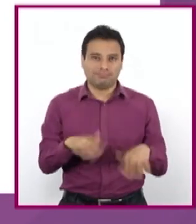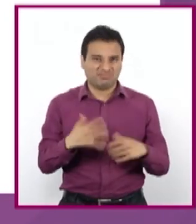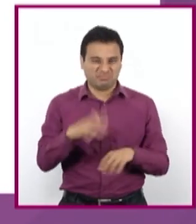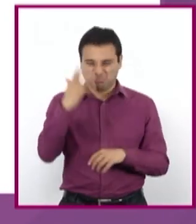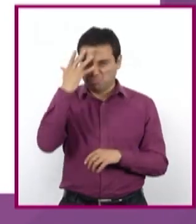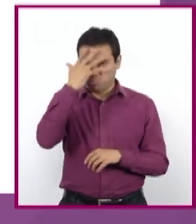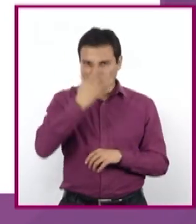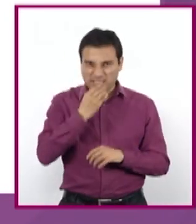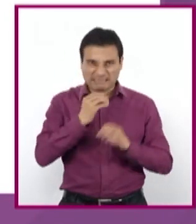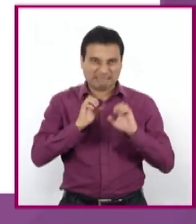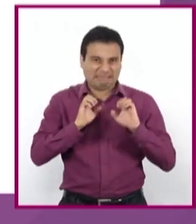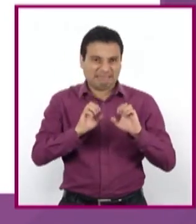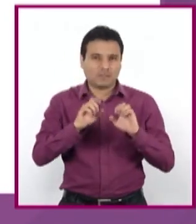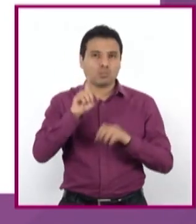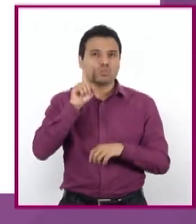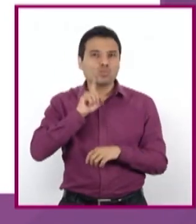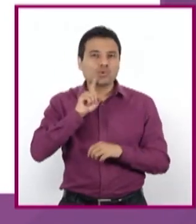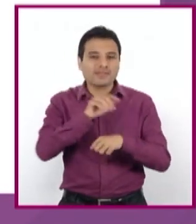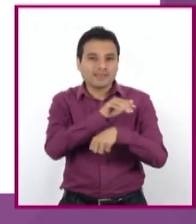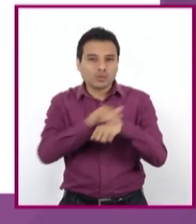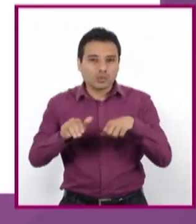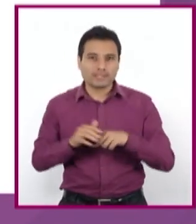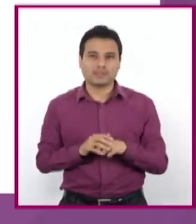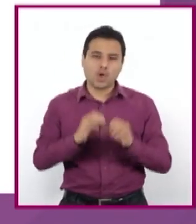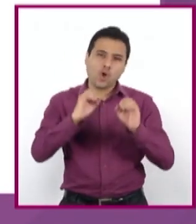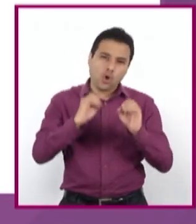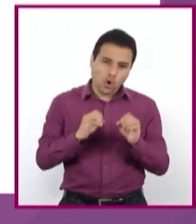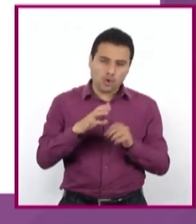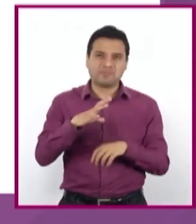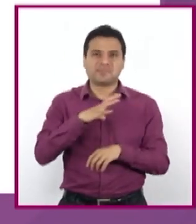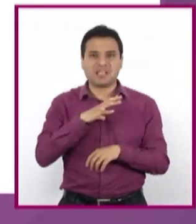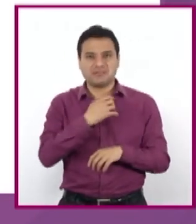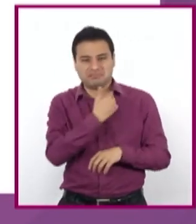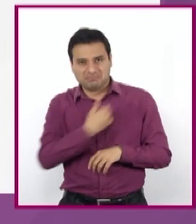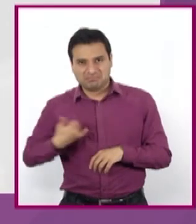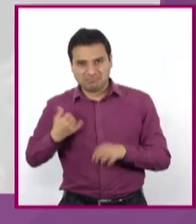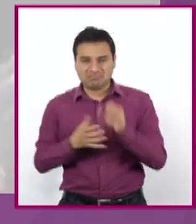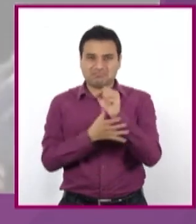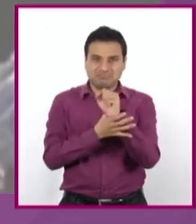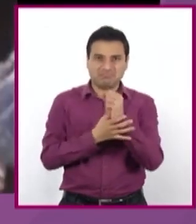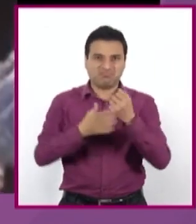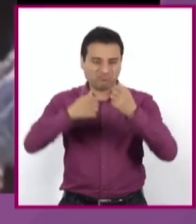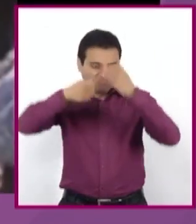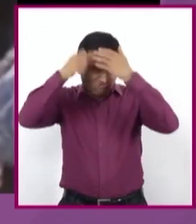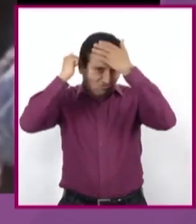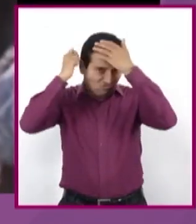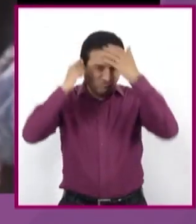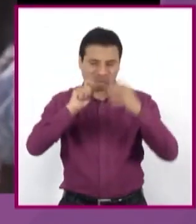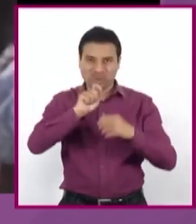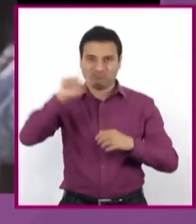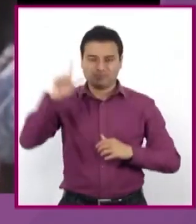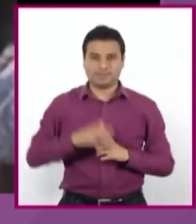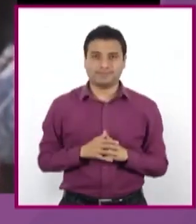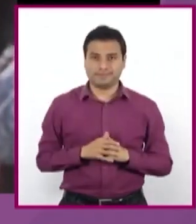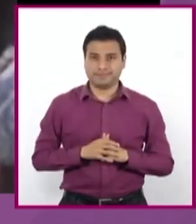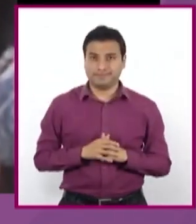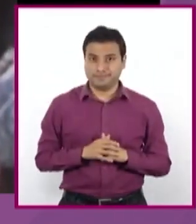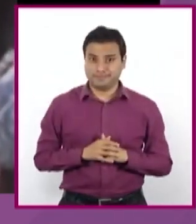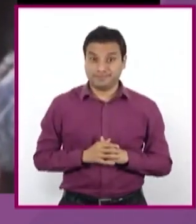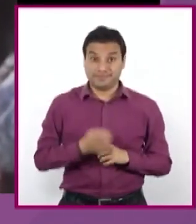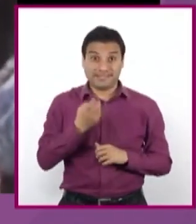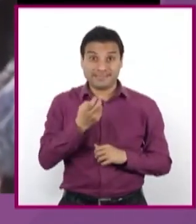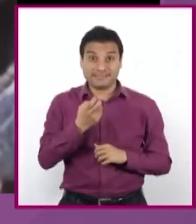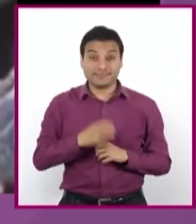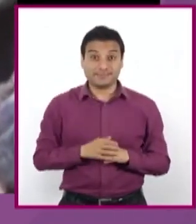elegancia y desnudez femenina, ataviadas con alhajas y vistosos peinados. Cabe destacar que el hecho de haberse